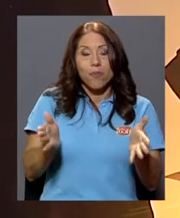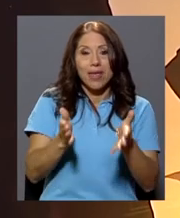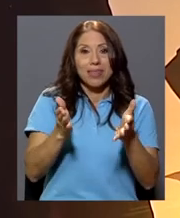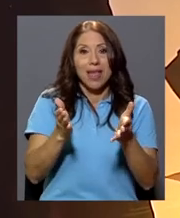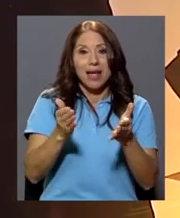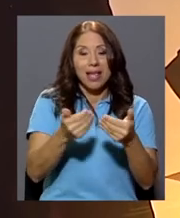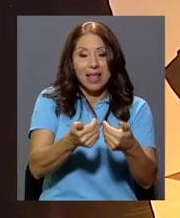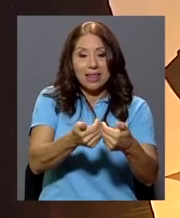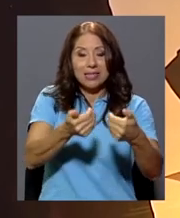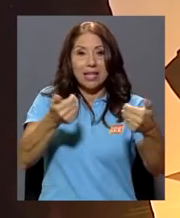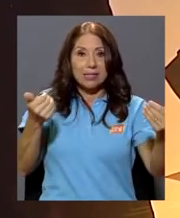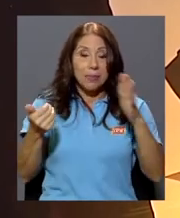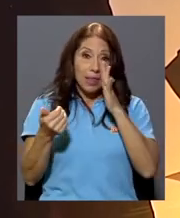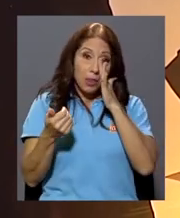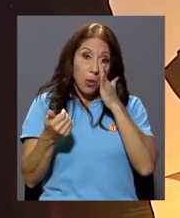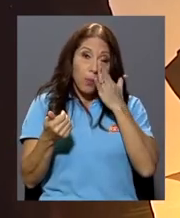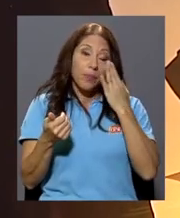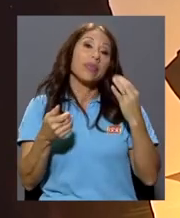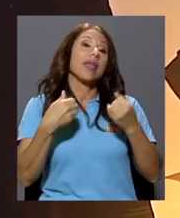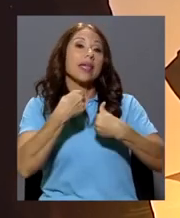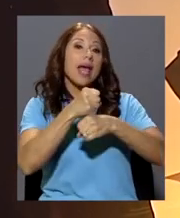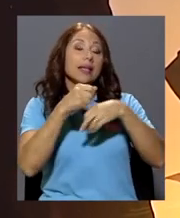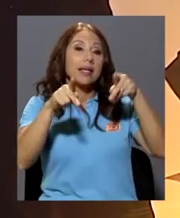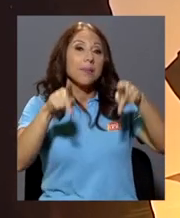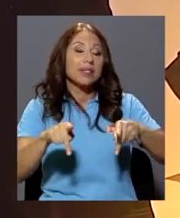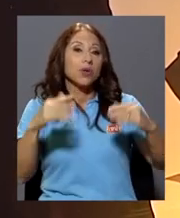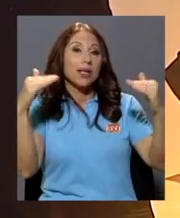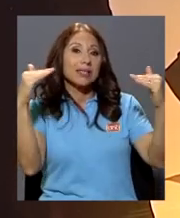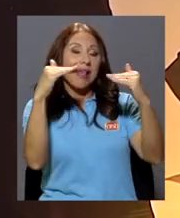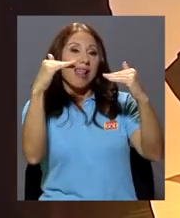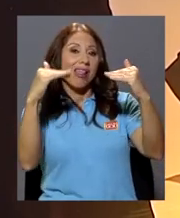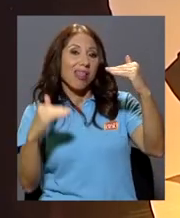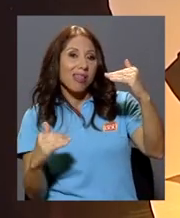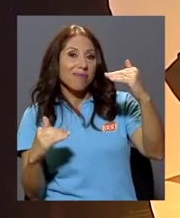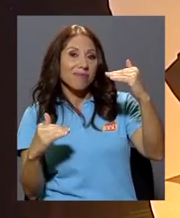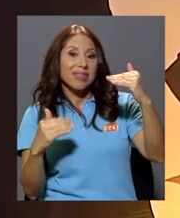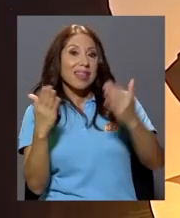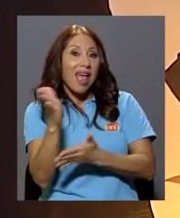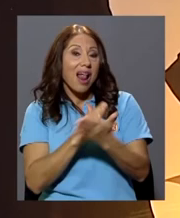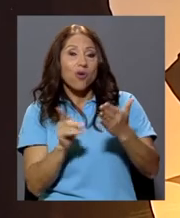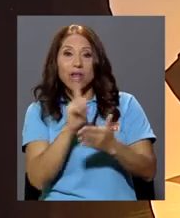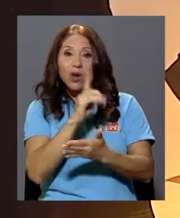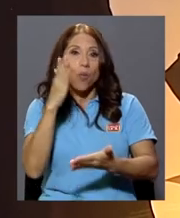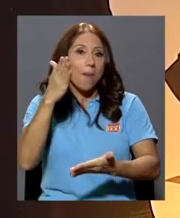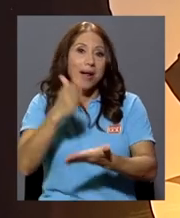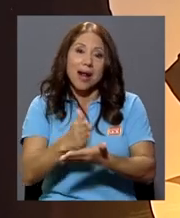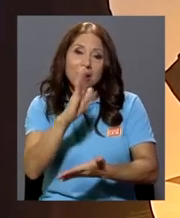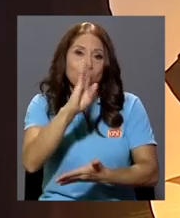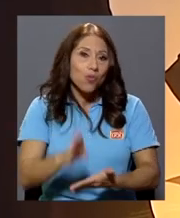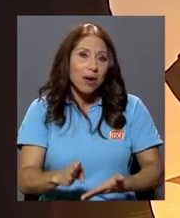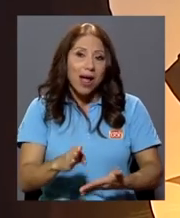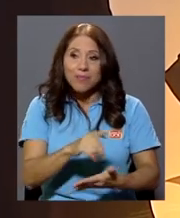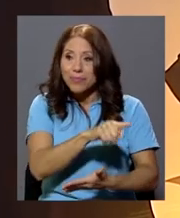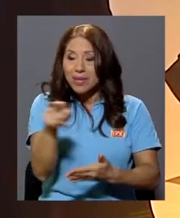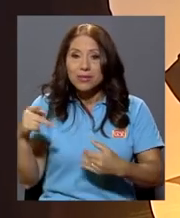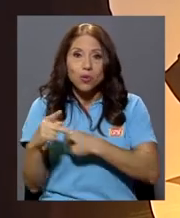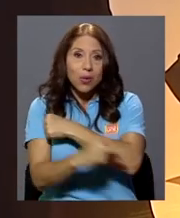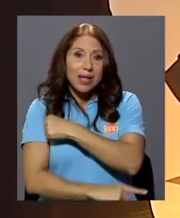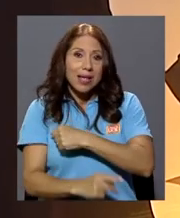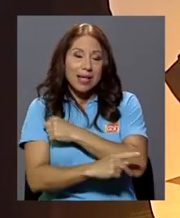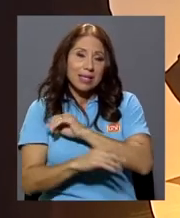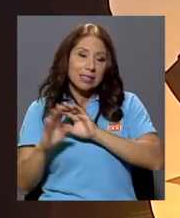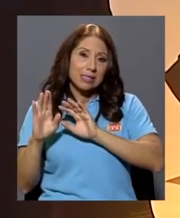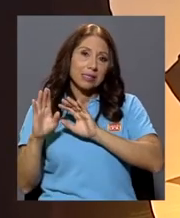que casualmente hacen posible una desigualdad de algo que no va a parar nunca, que son esas olas de migrantes